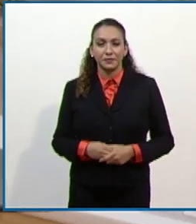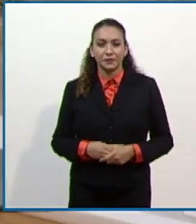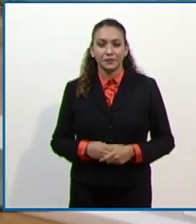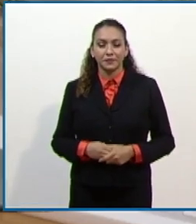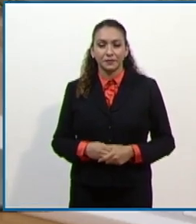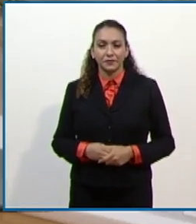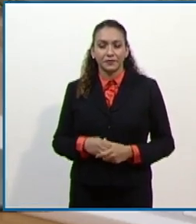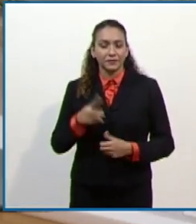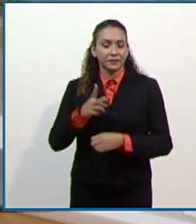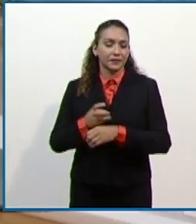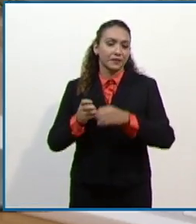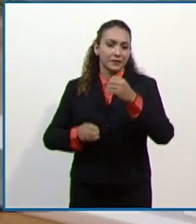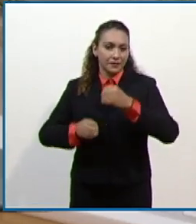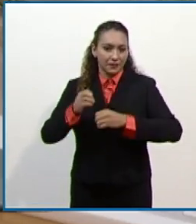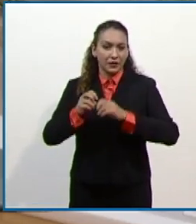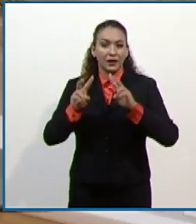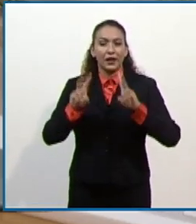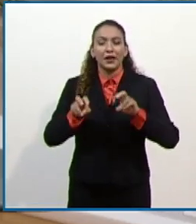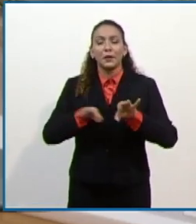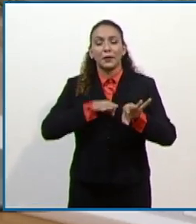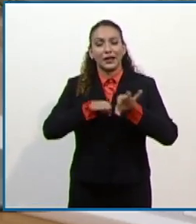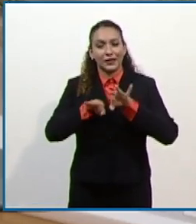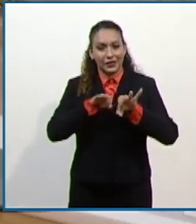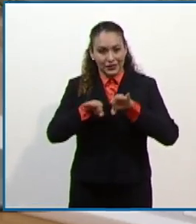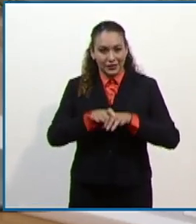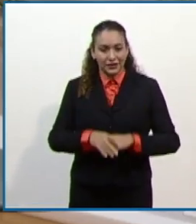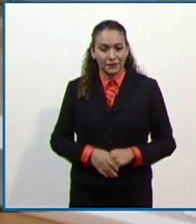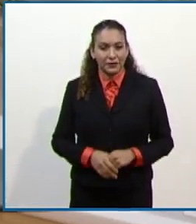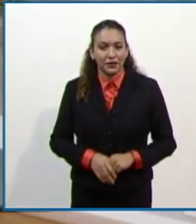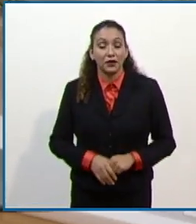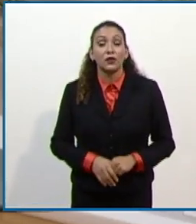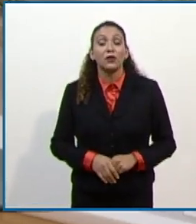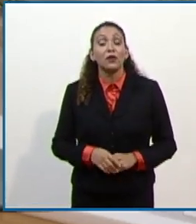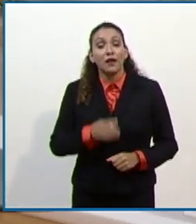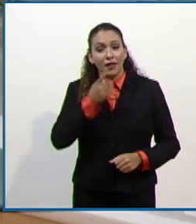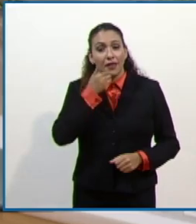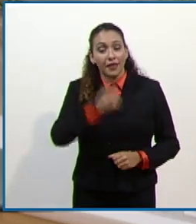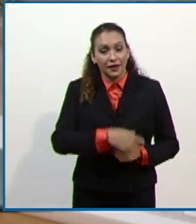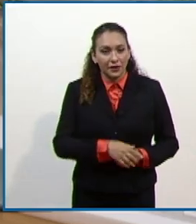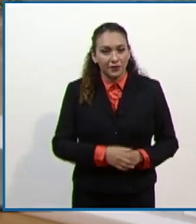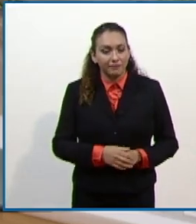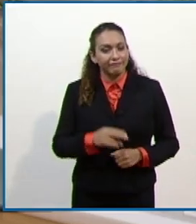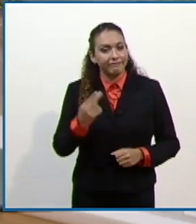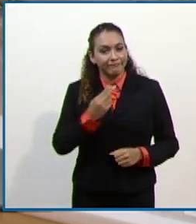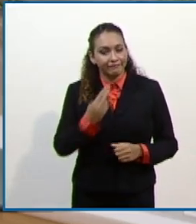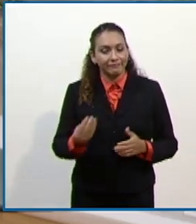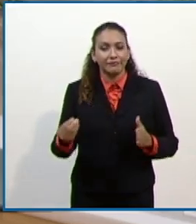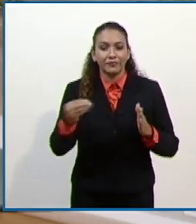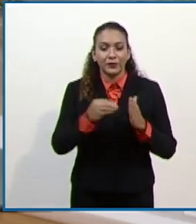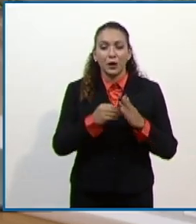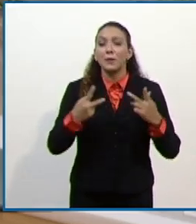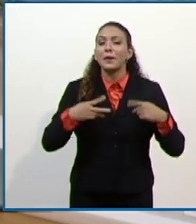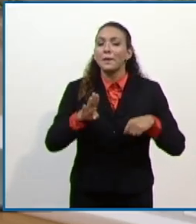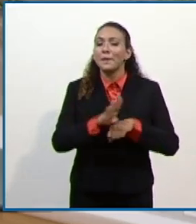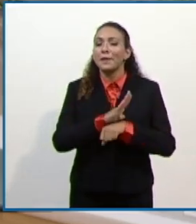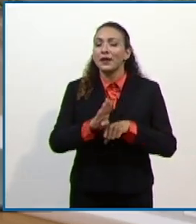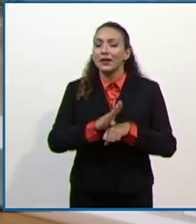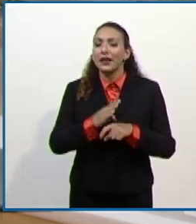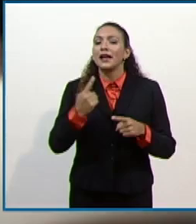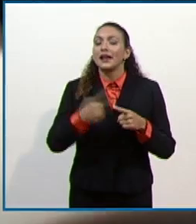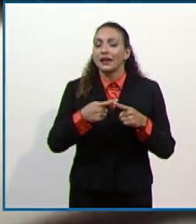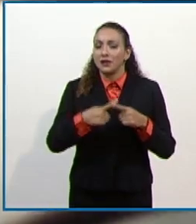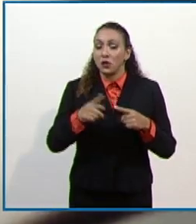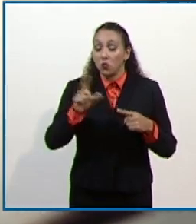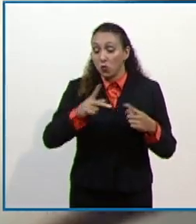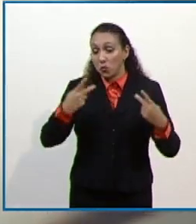El segundo tribunal colegiado en materia del trabajo del Séptimo Circuito estableció que deben incluirse como beneficiarias de los trabajadores fallecidos